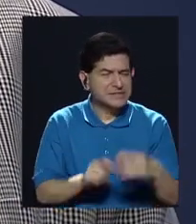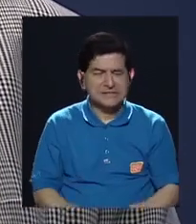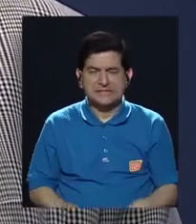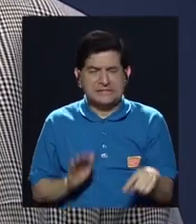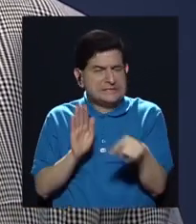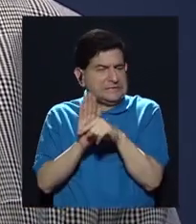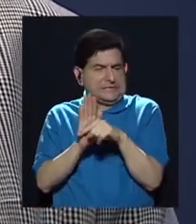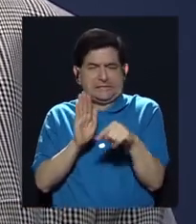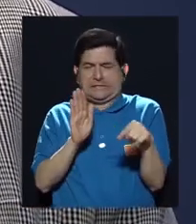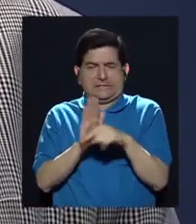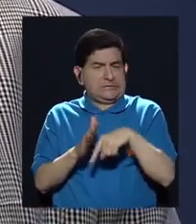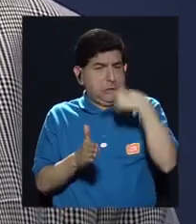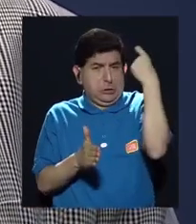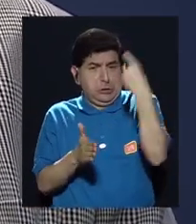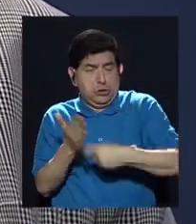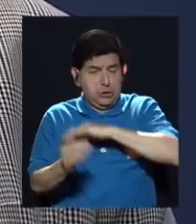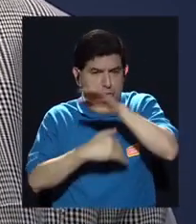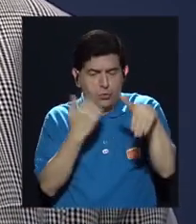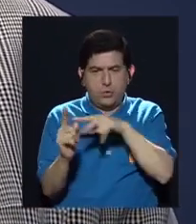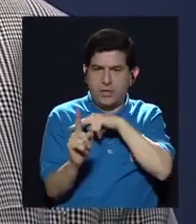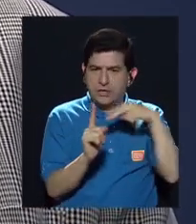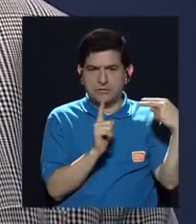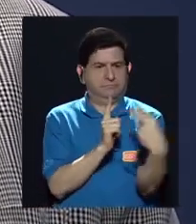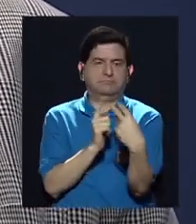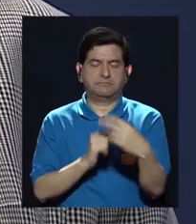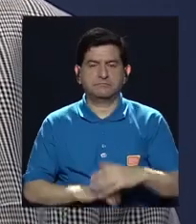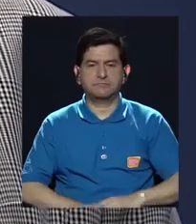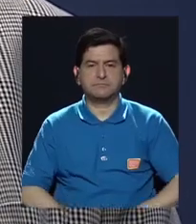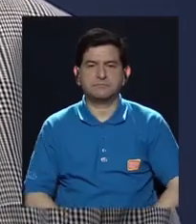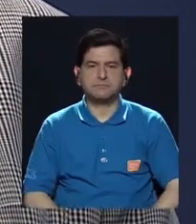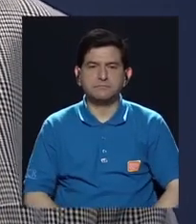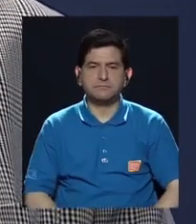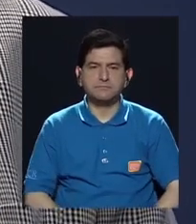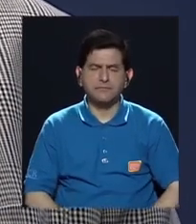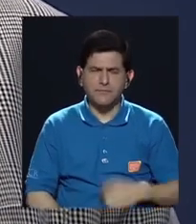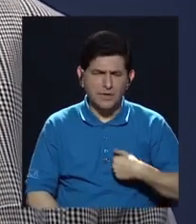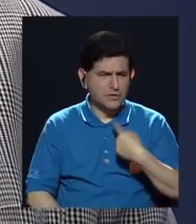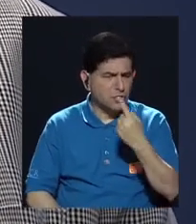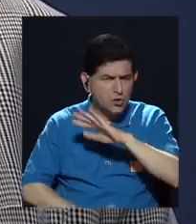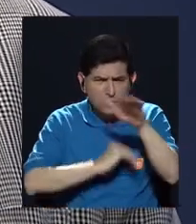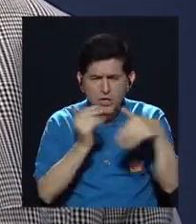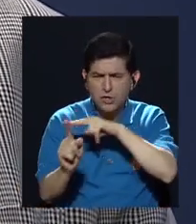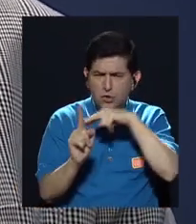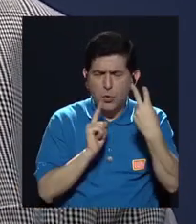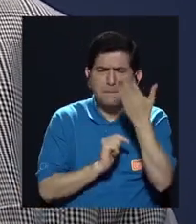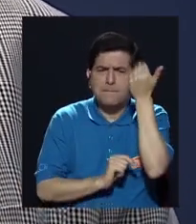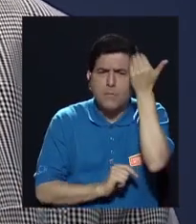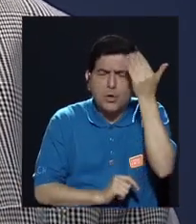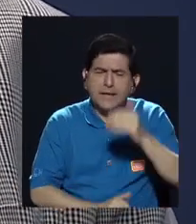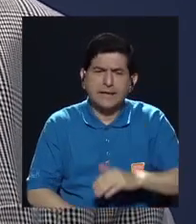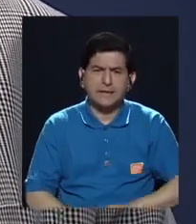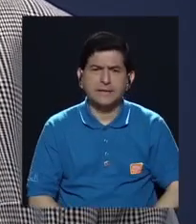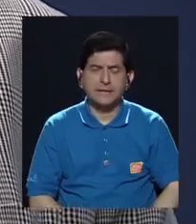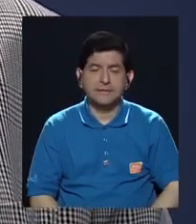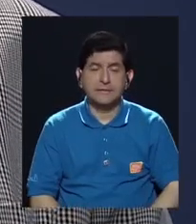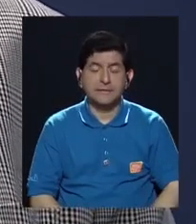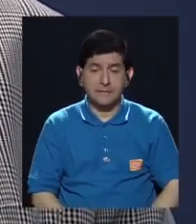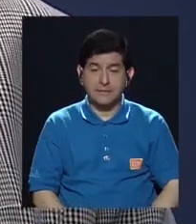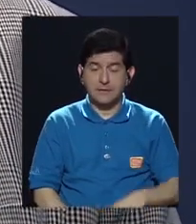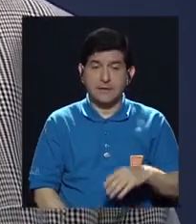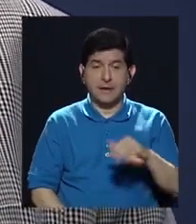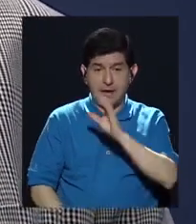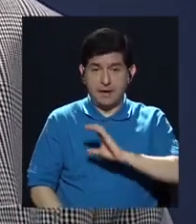muy oscuras y muy duras desde todo punto de vista. ¿Por qué digo desde todo punto de vista? Porque en el plano